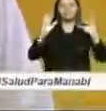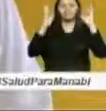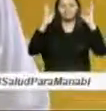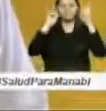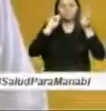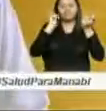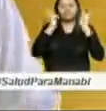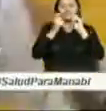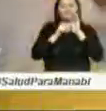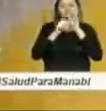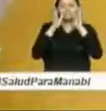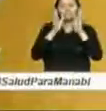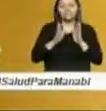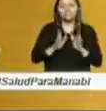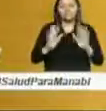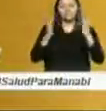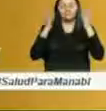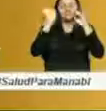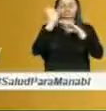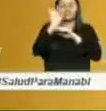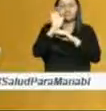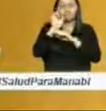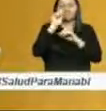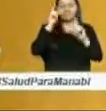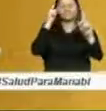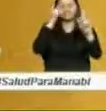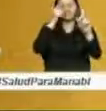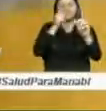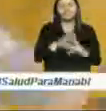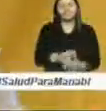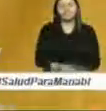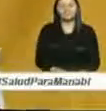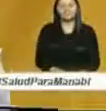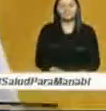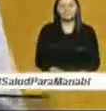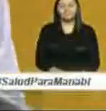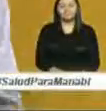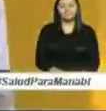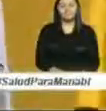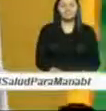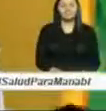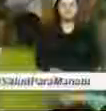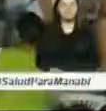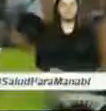revolución ciudadana! ¡Que viva la patria nueva! ¡Y hasta la victoria siempre, compatriotas!